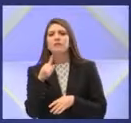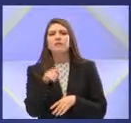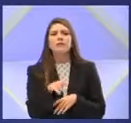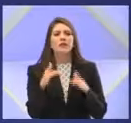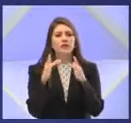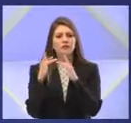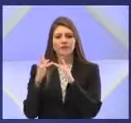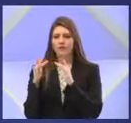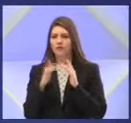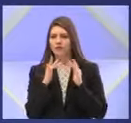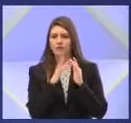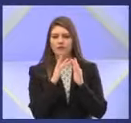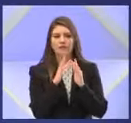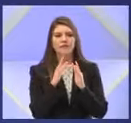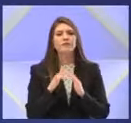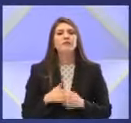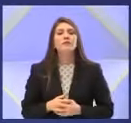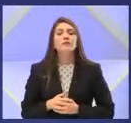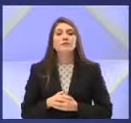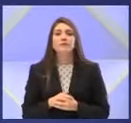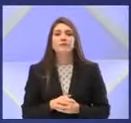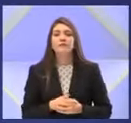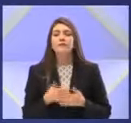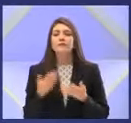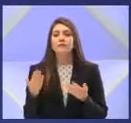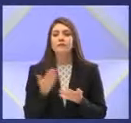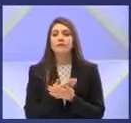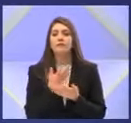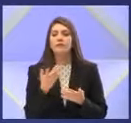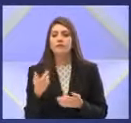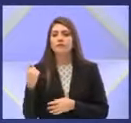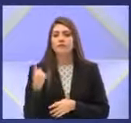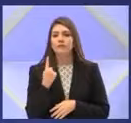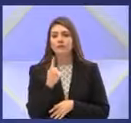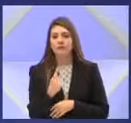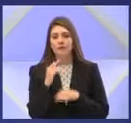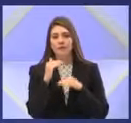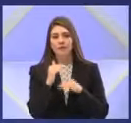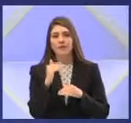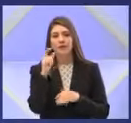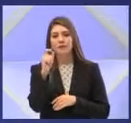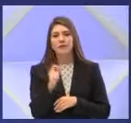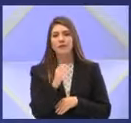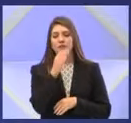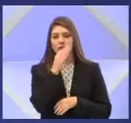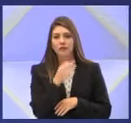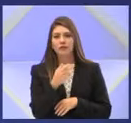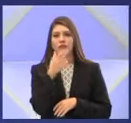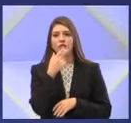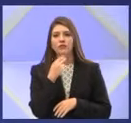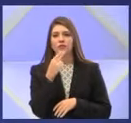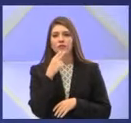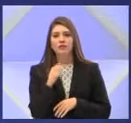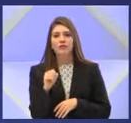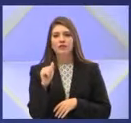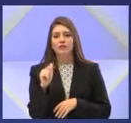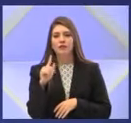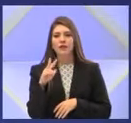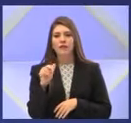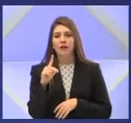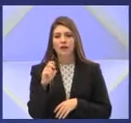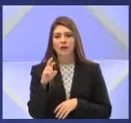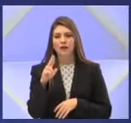universal entonces sin más le voy a ceder la palabra hasta por 20 minutos a salvando a salvador landeros